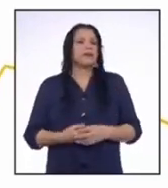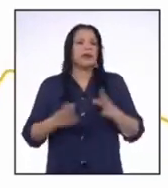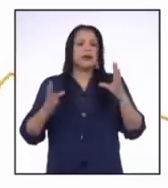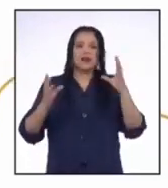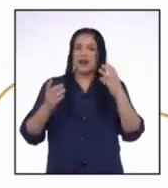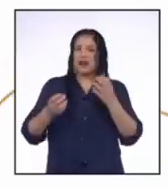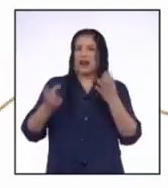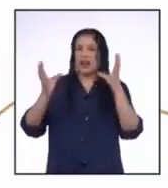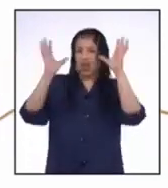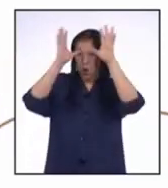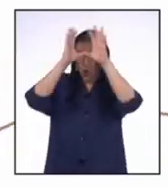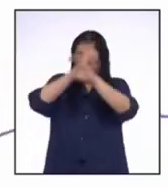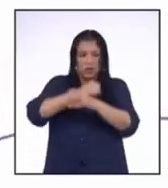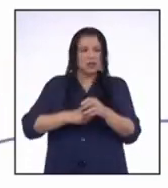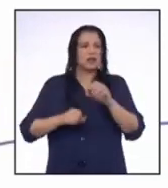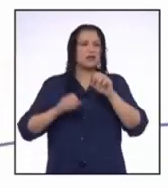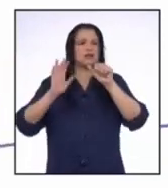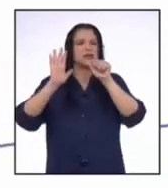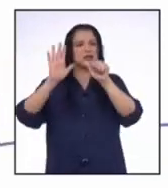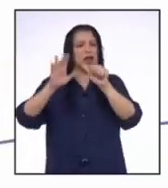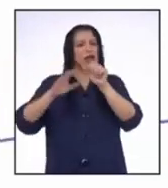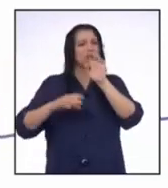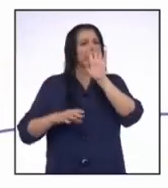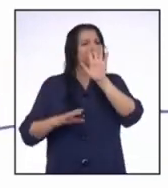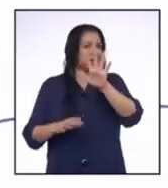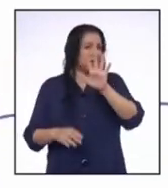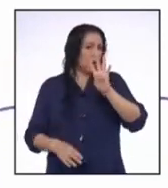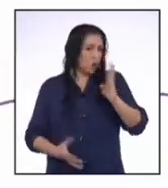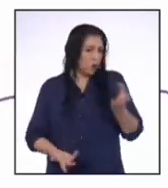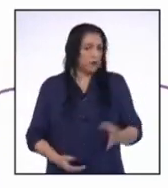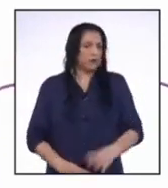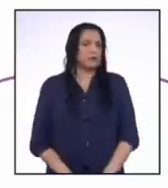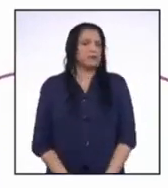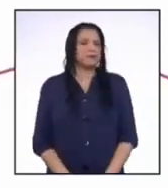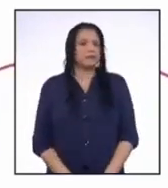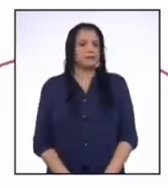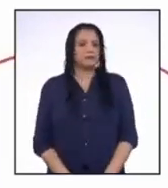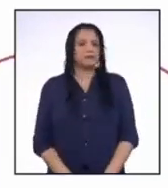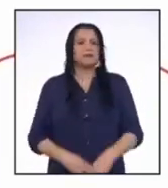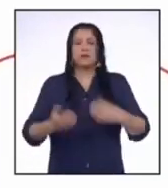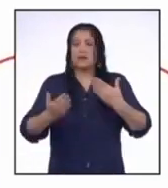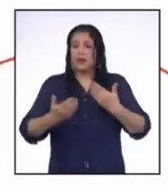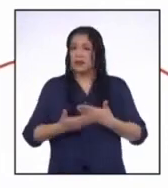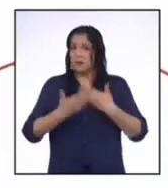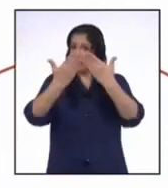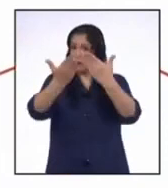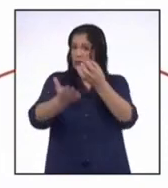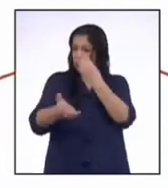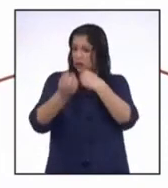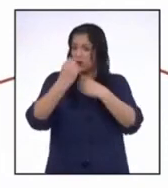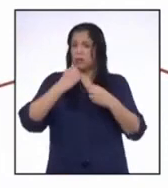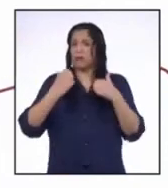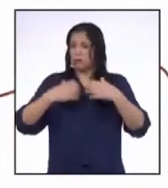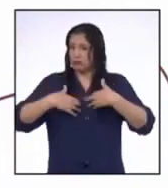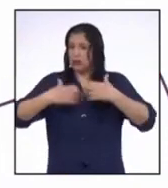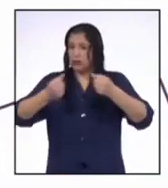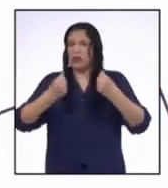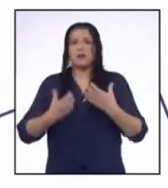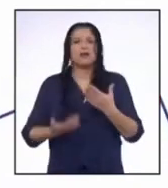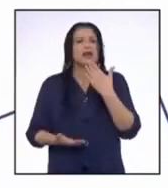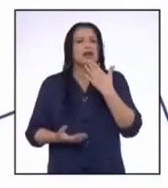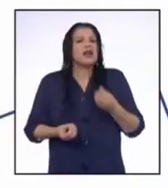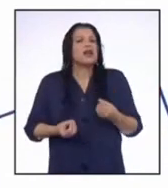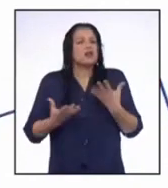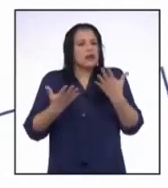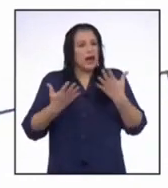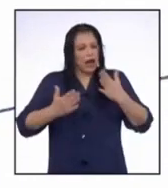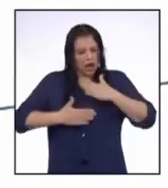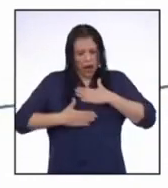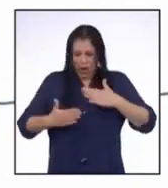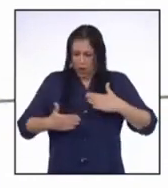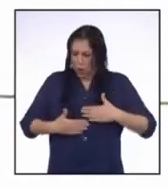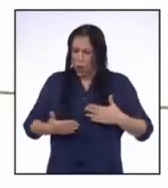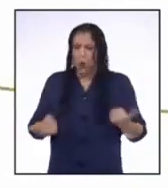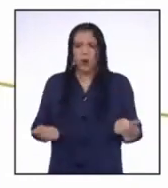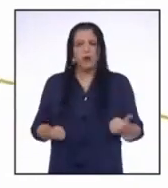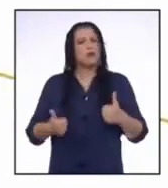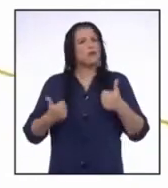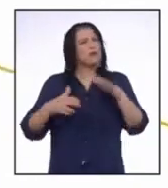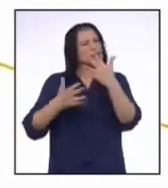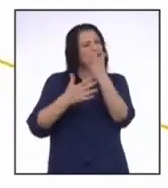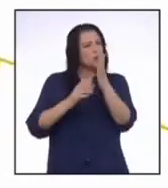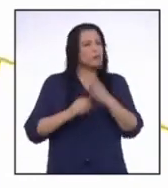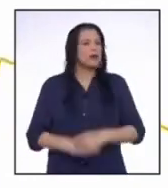cena 654 kilocalorías. Esta propuesta de dieta saludable estaría proporcionando a nuestro organismo